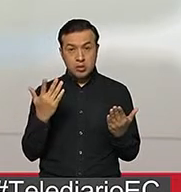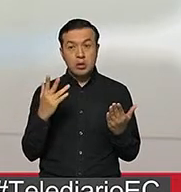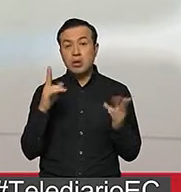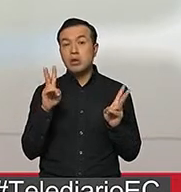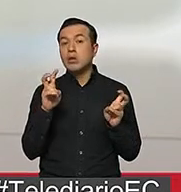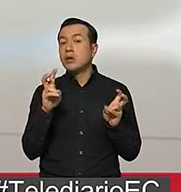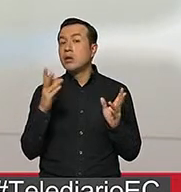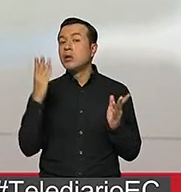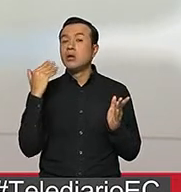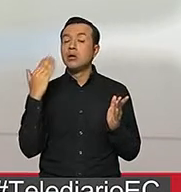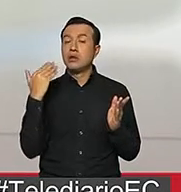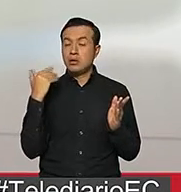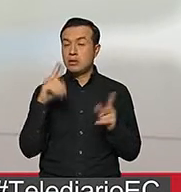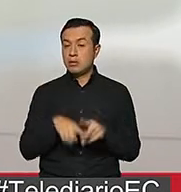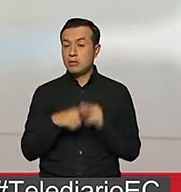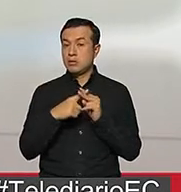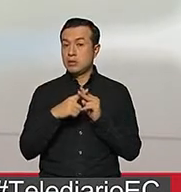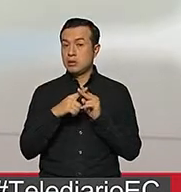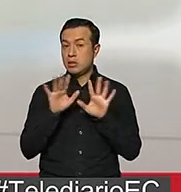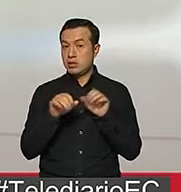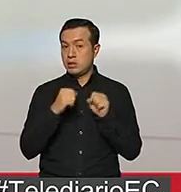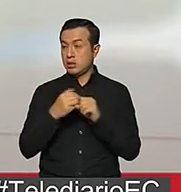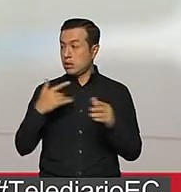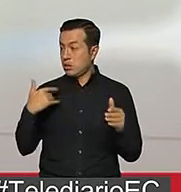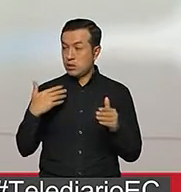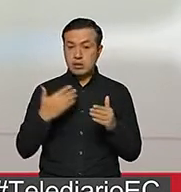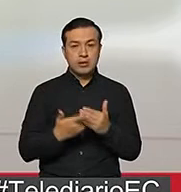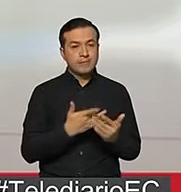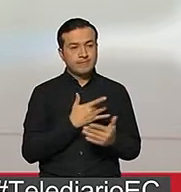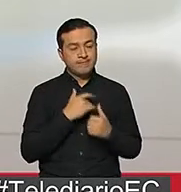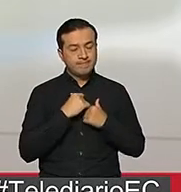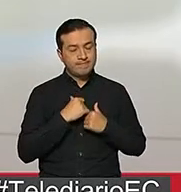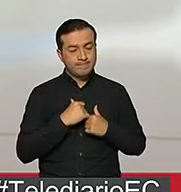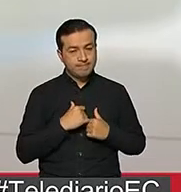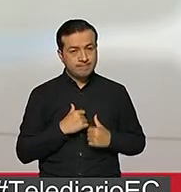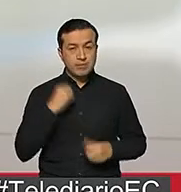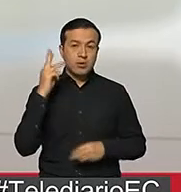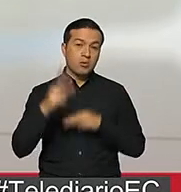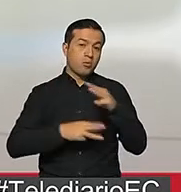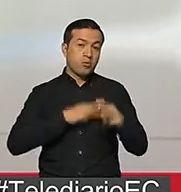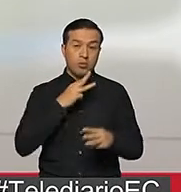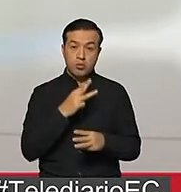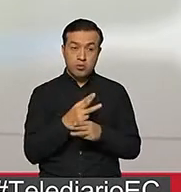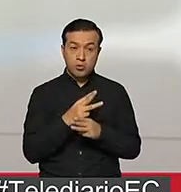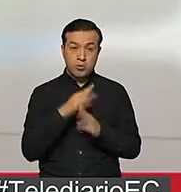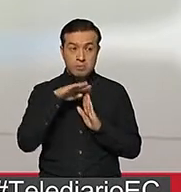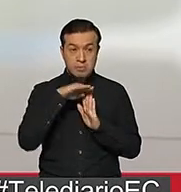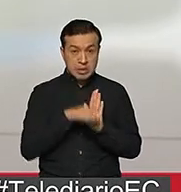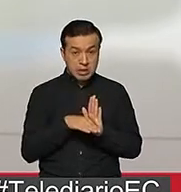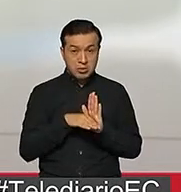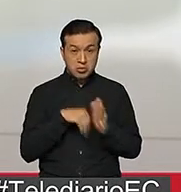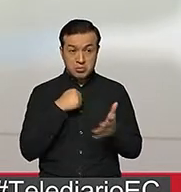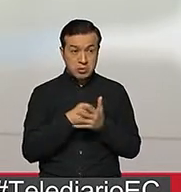tenían en el inicio de la década lastimosamente ya que hay que dejarlo bien claro a nivel mundial no se alcanzaron las cifras